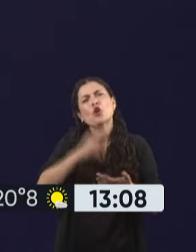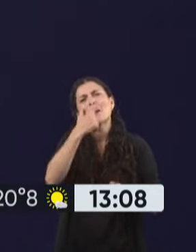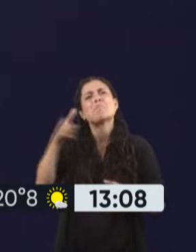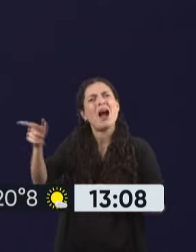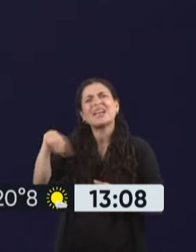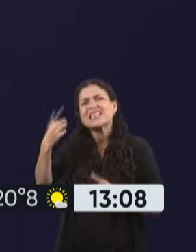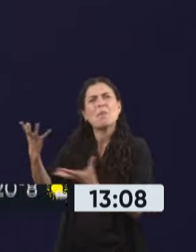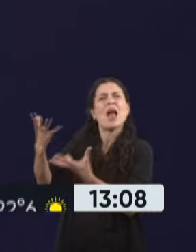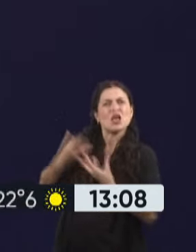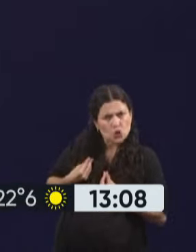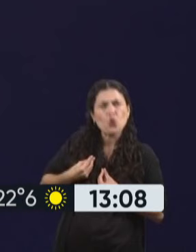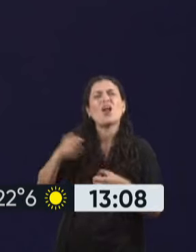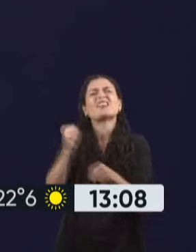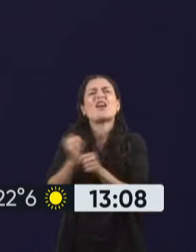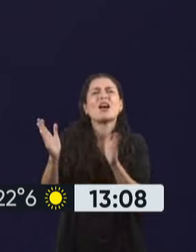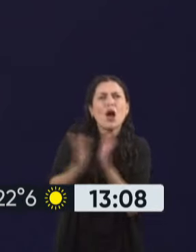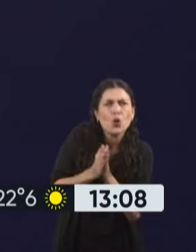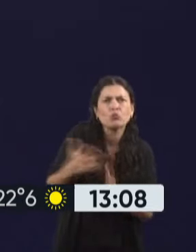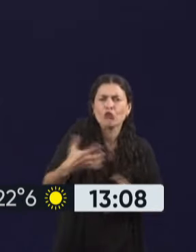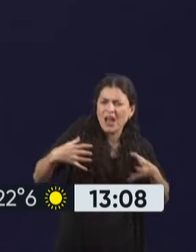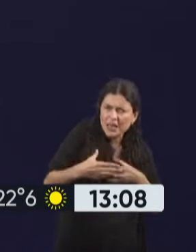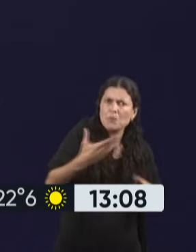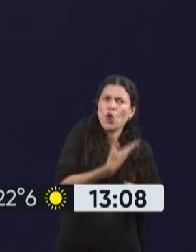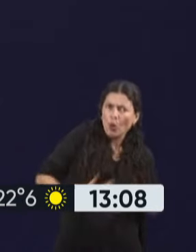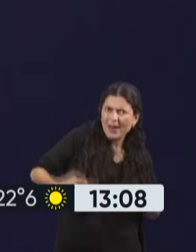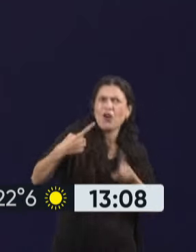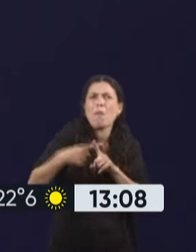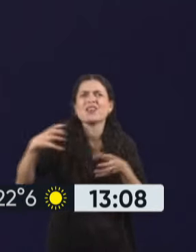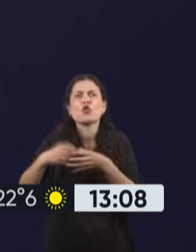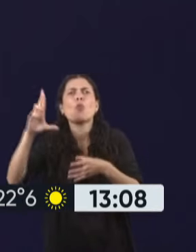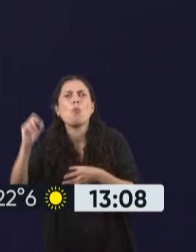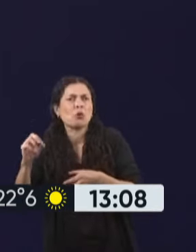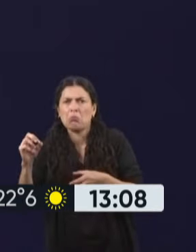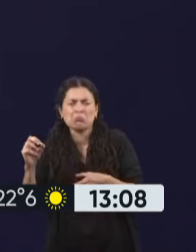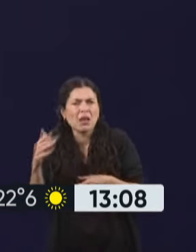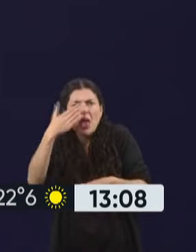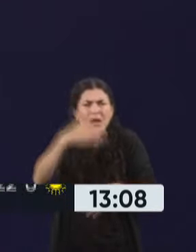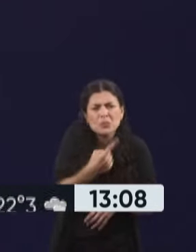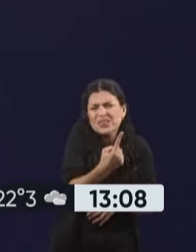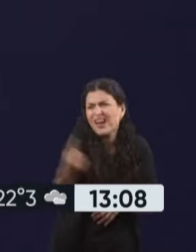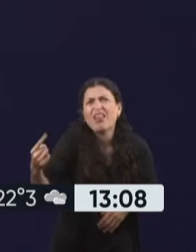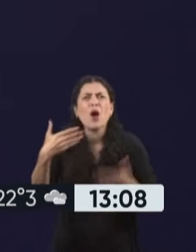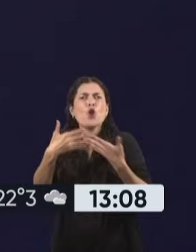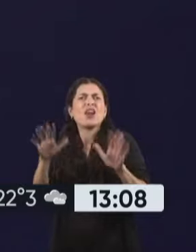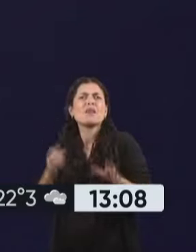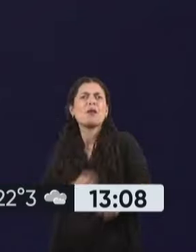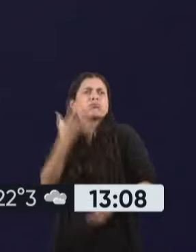colaborar con nosotros. Y cada uno es libre de opinar lo que quiera. ¿Cuál es el problema?